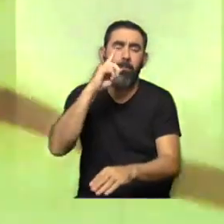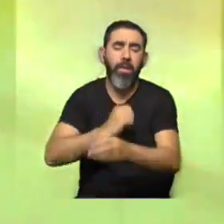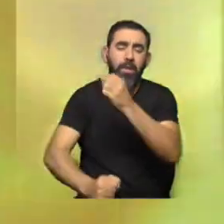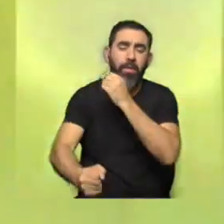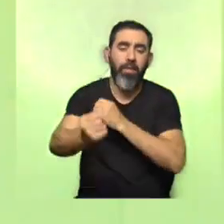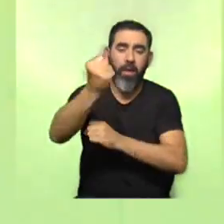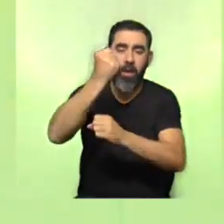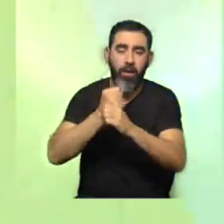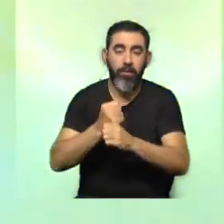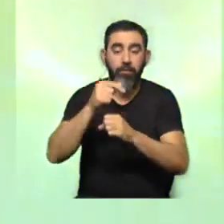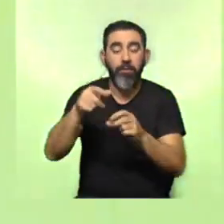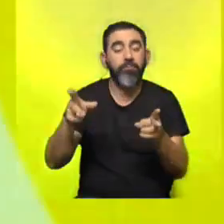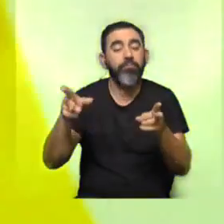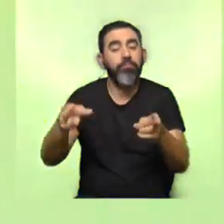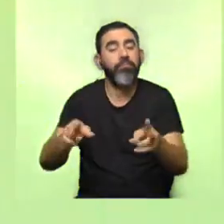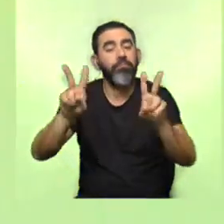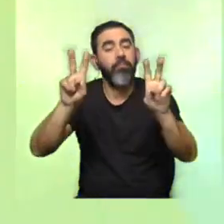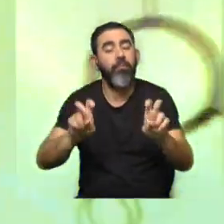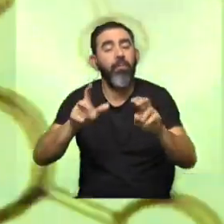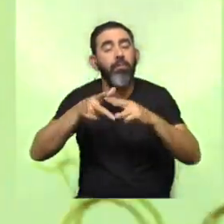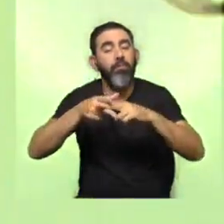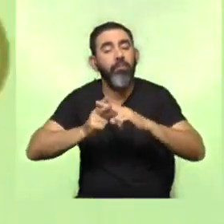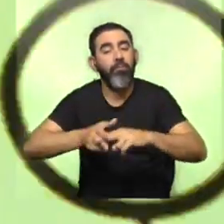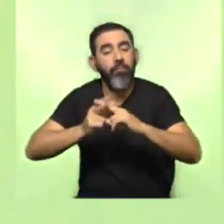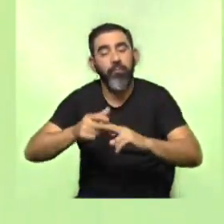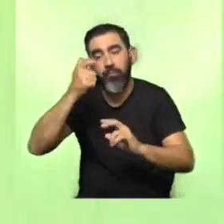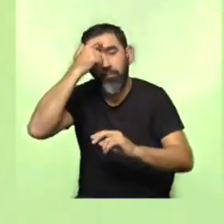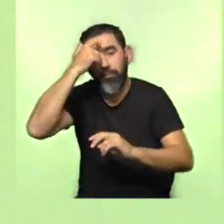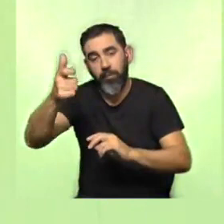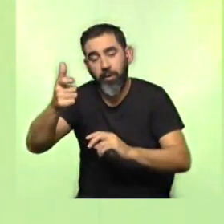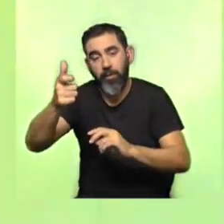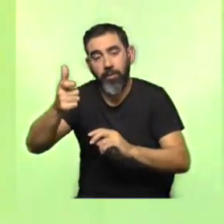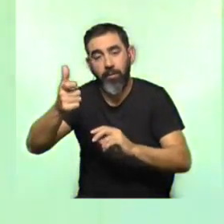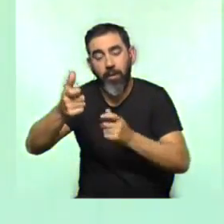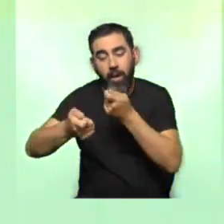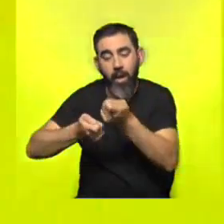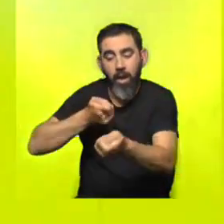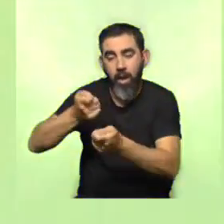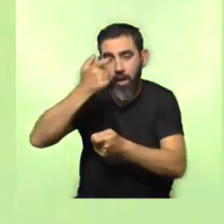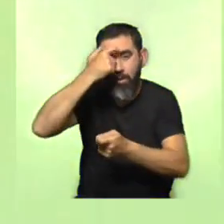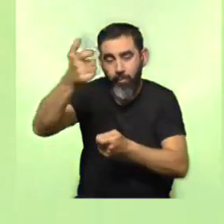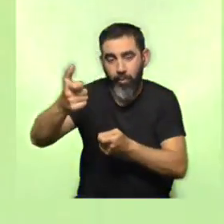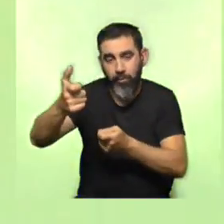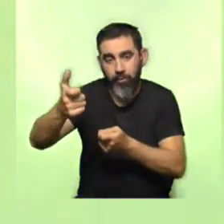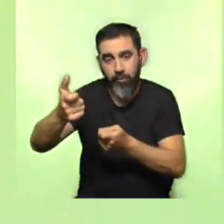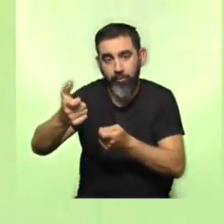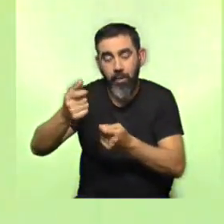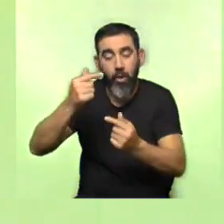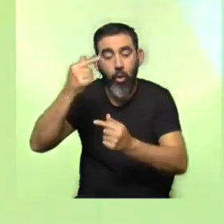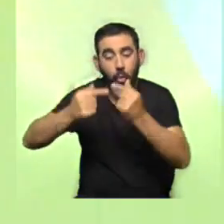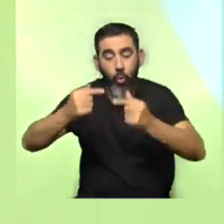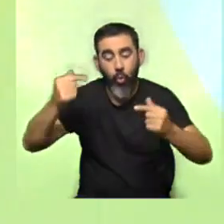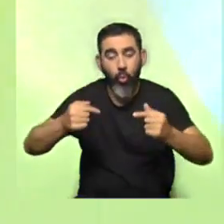Y nos vamos a meter en este bloque en herramientas, en técnicas, y en definitiva en el aporte de la ciencia para que